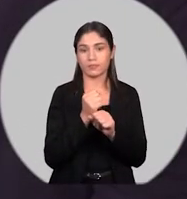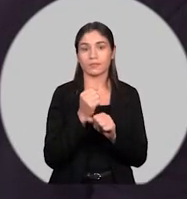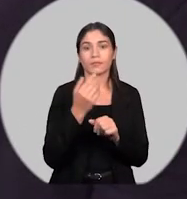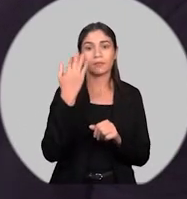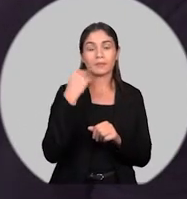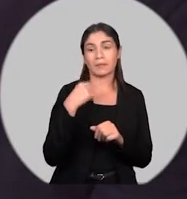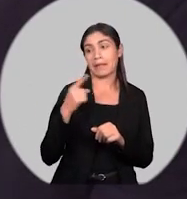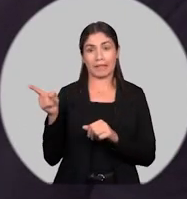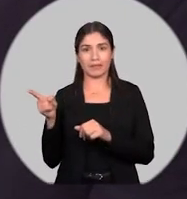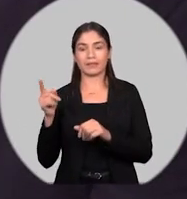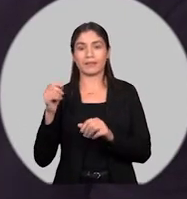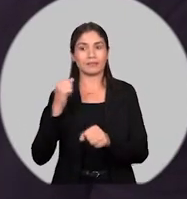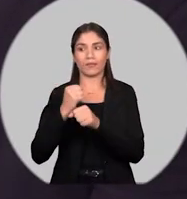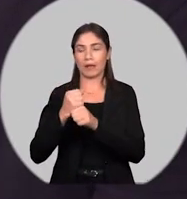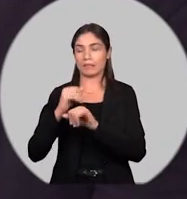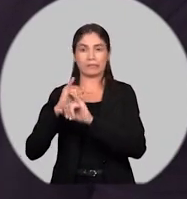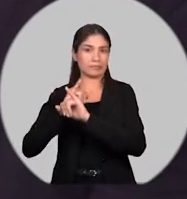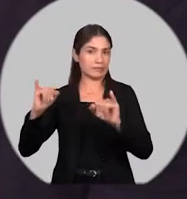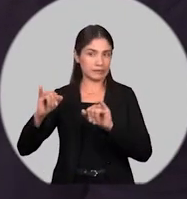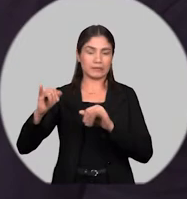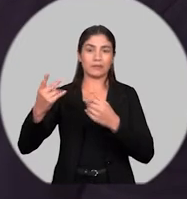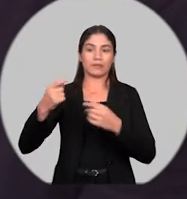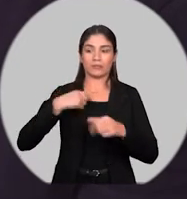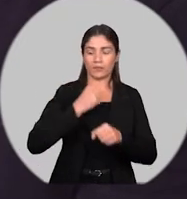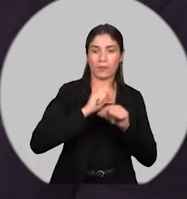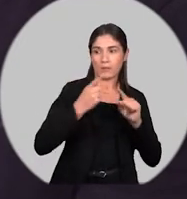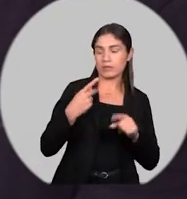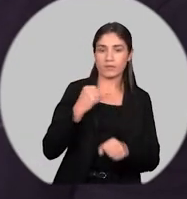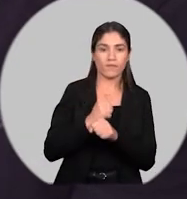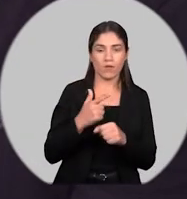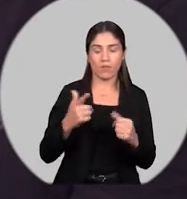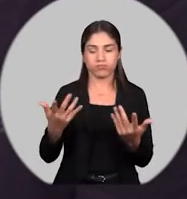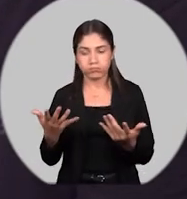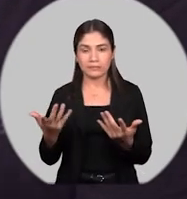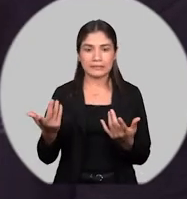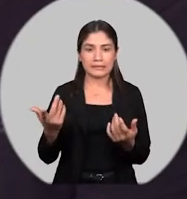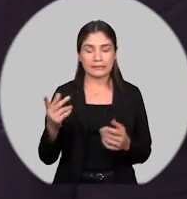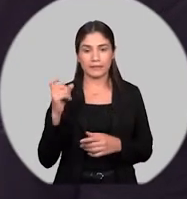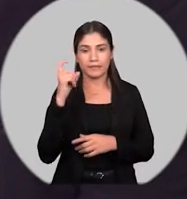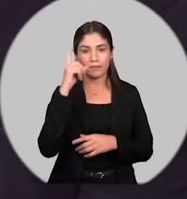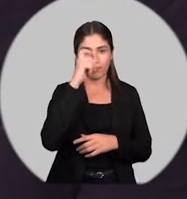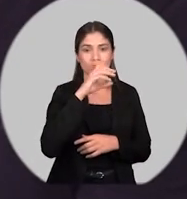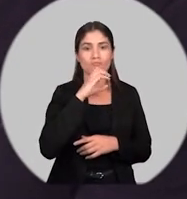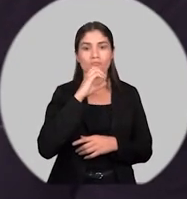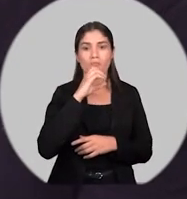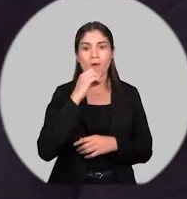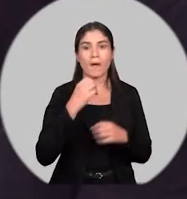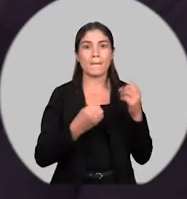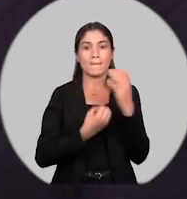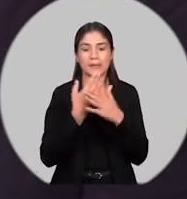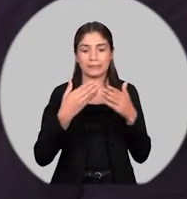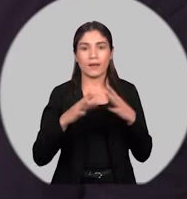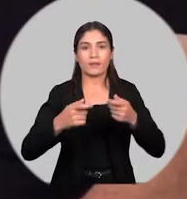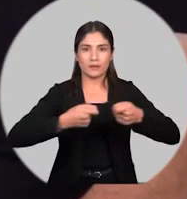periodo de salir de un trabajo, yo lo mismo, estaba sin trabajo. Era realmente un riesgo